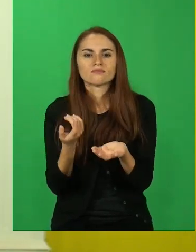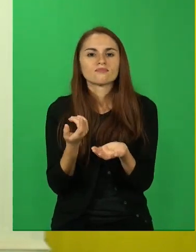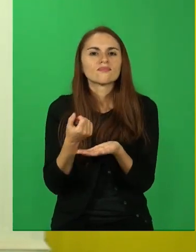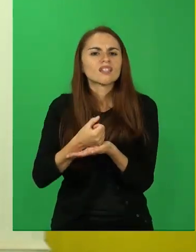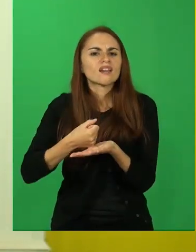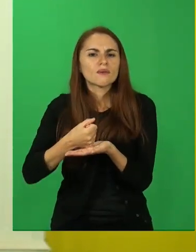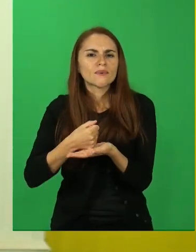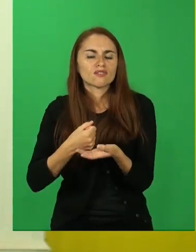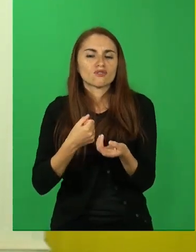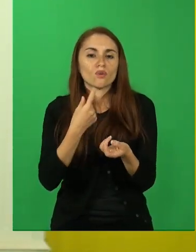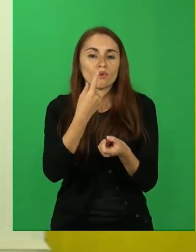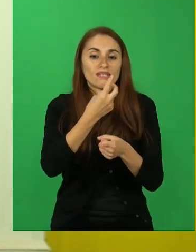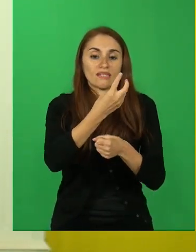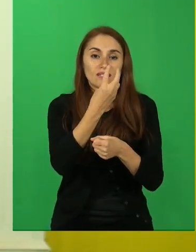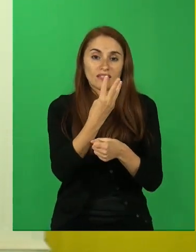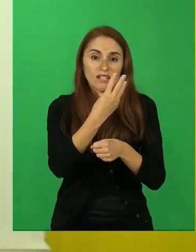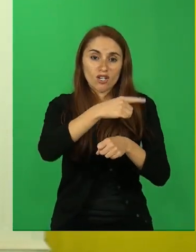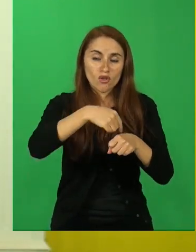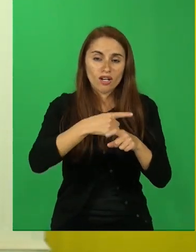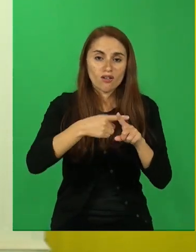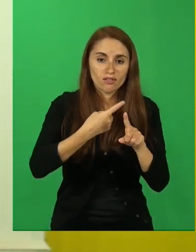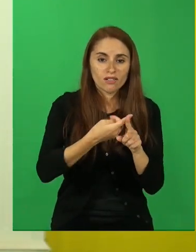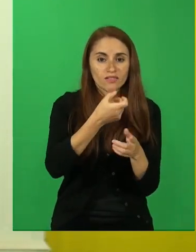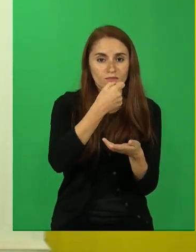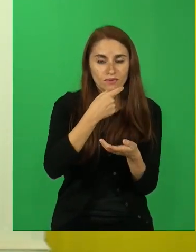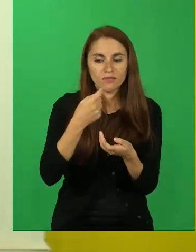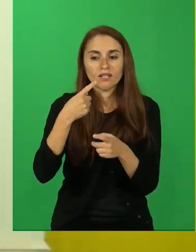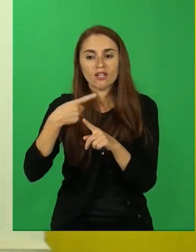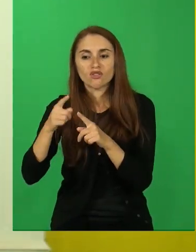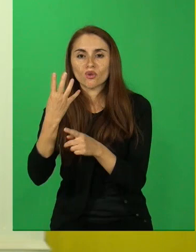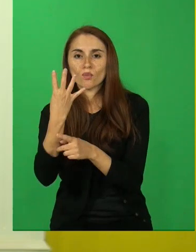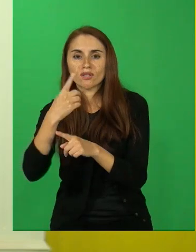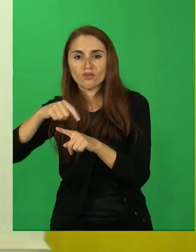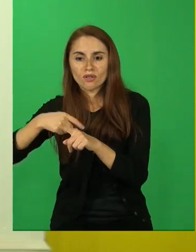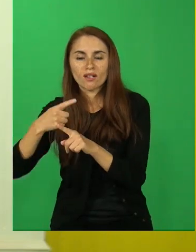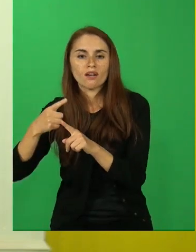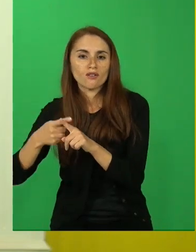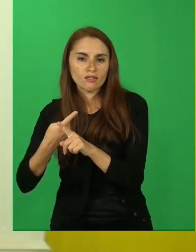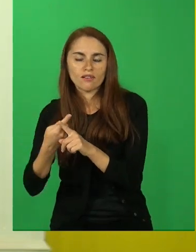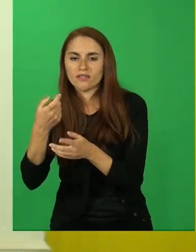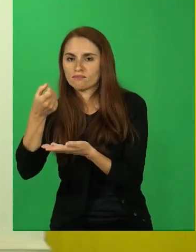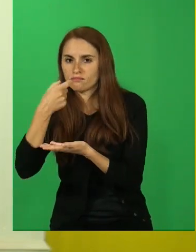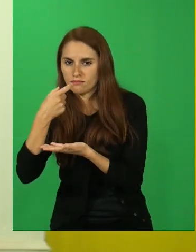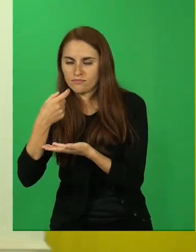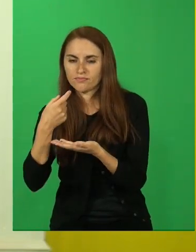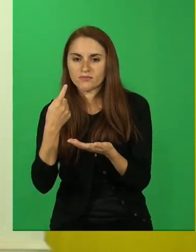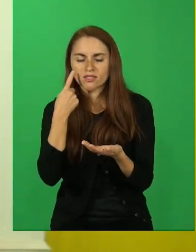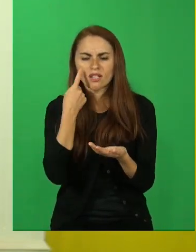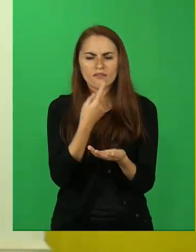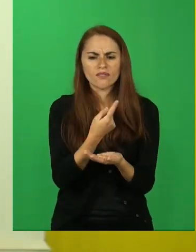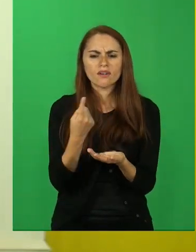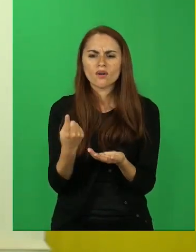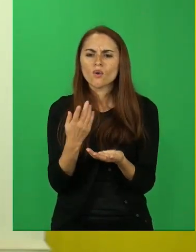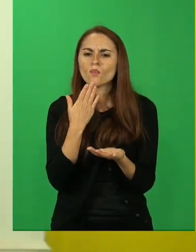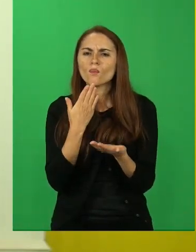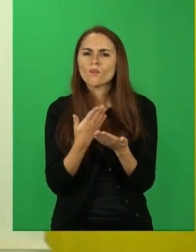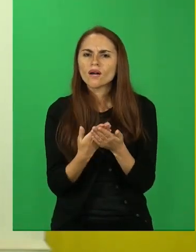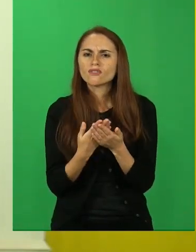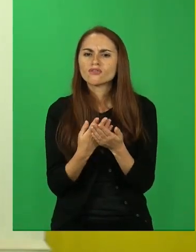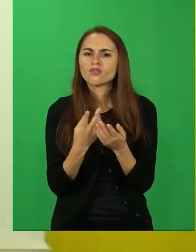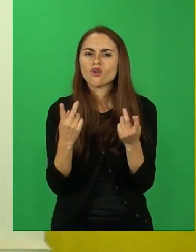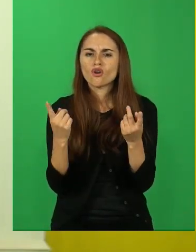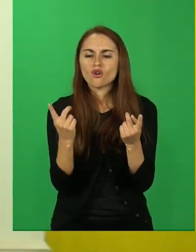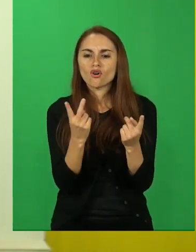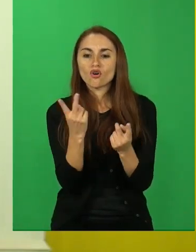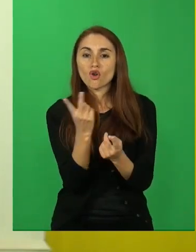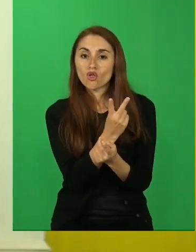uno cada 3 horas y el otro cada 4 horas, y me están preguntando en ese ejercicio B cuándo se toma ambos